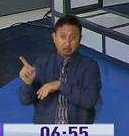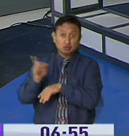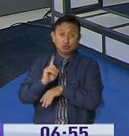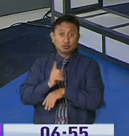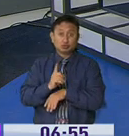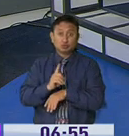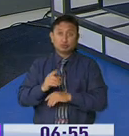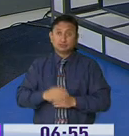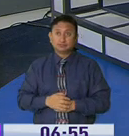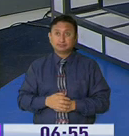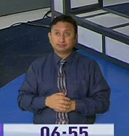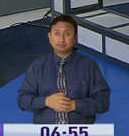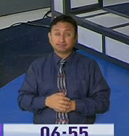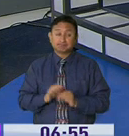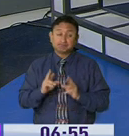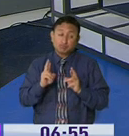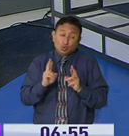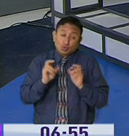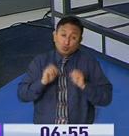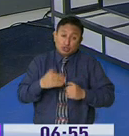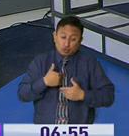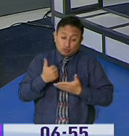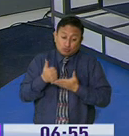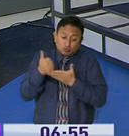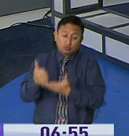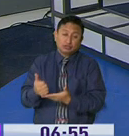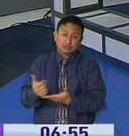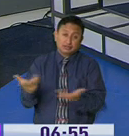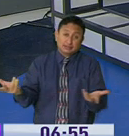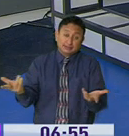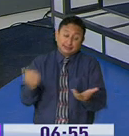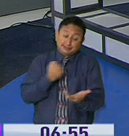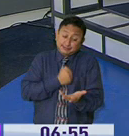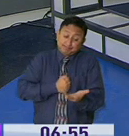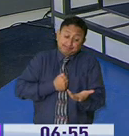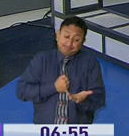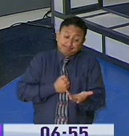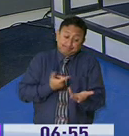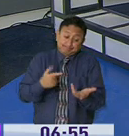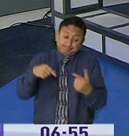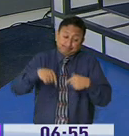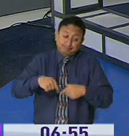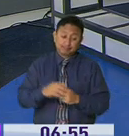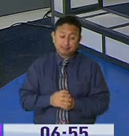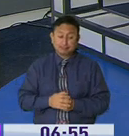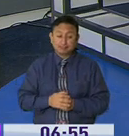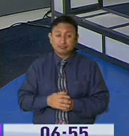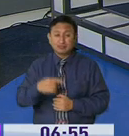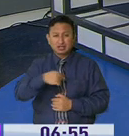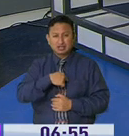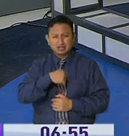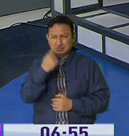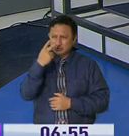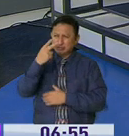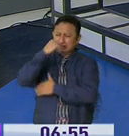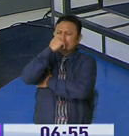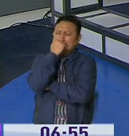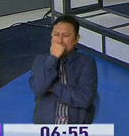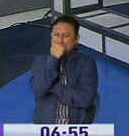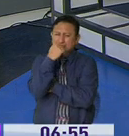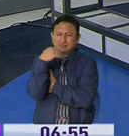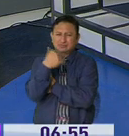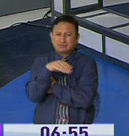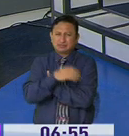hacer algo nosotros, ¿no? Lamentablemente solamente vemos las imágenes. ¿Y sabe qué es lo que a mí más me duele de esto? Uh-huh. Que es como que veamos una